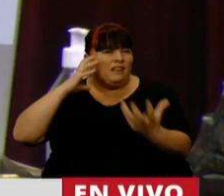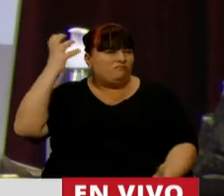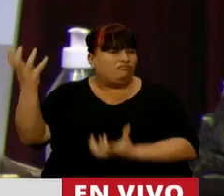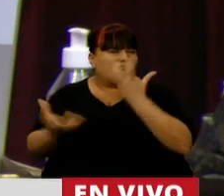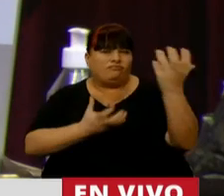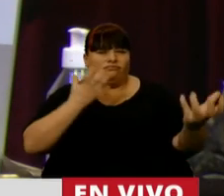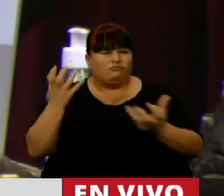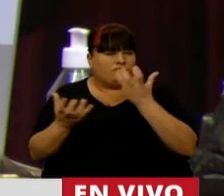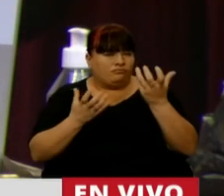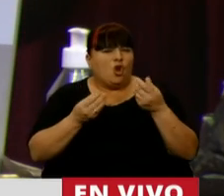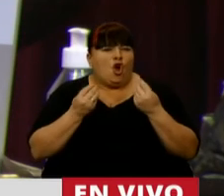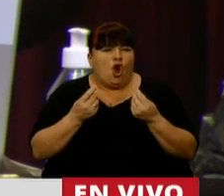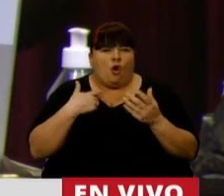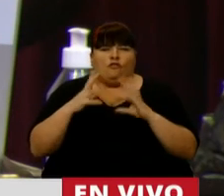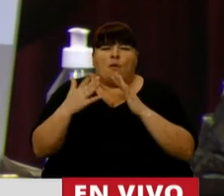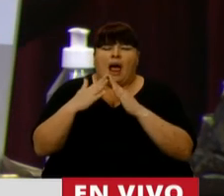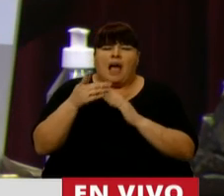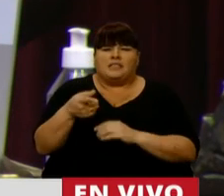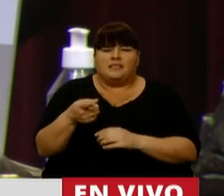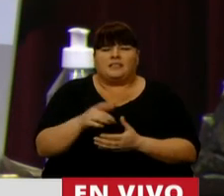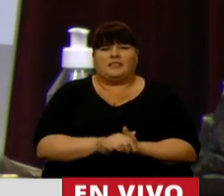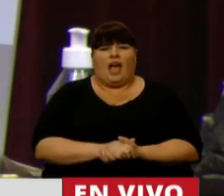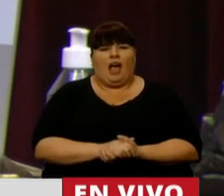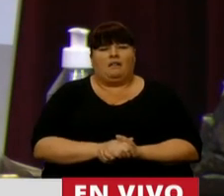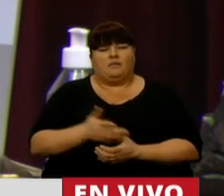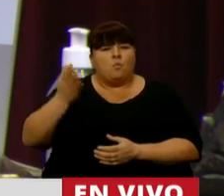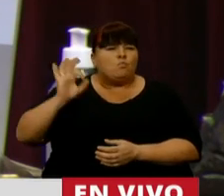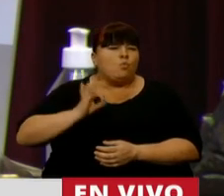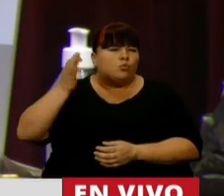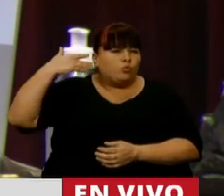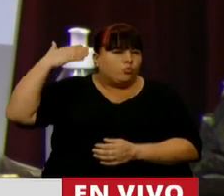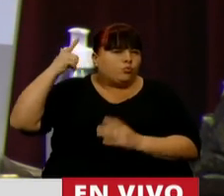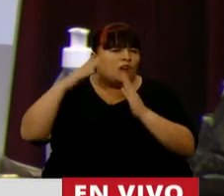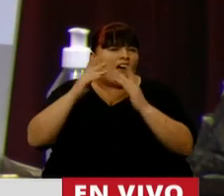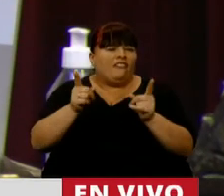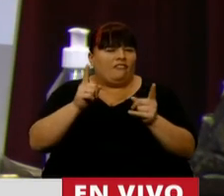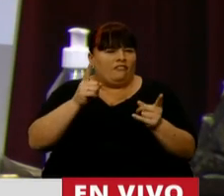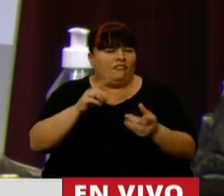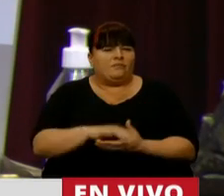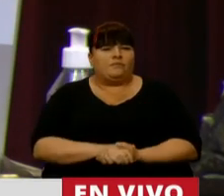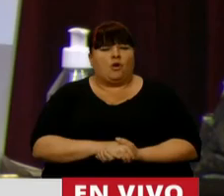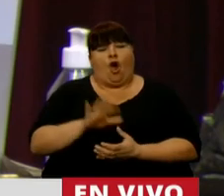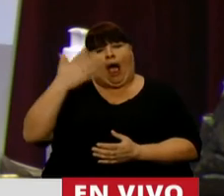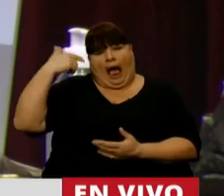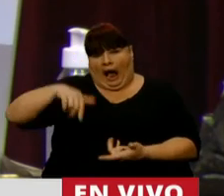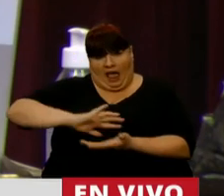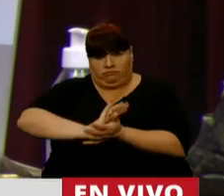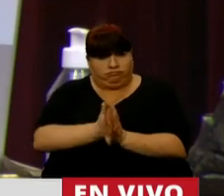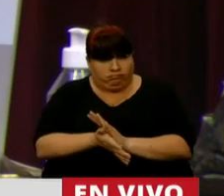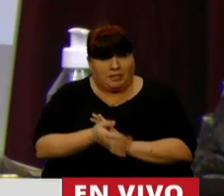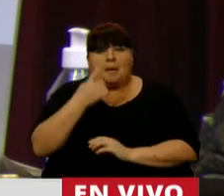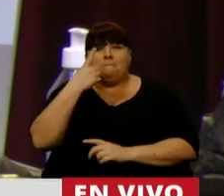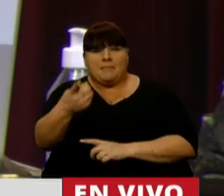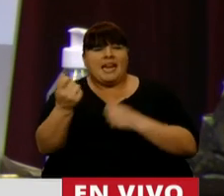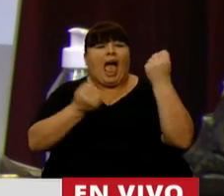incendian, cómo sus propiedades que tienen quizás hace muchísimo tiempo o que tenían, miren,